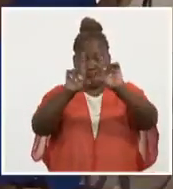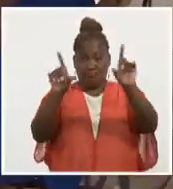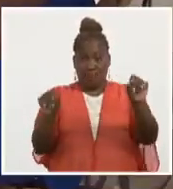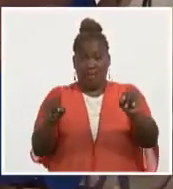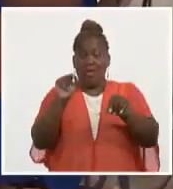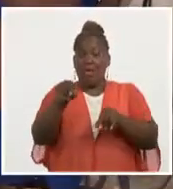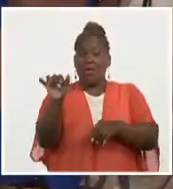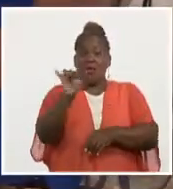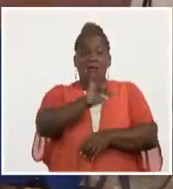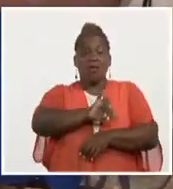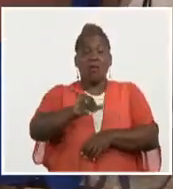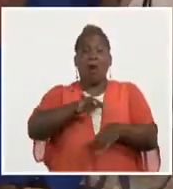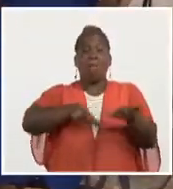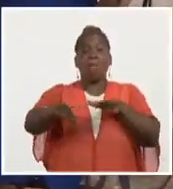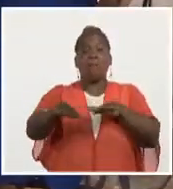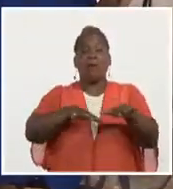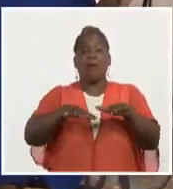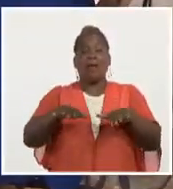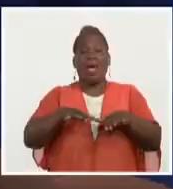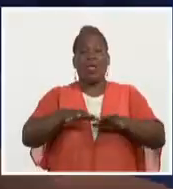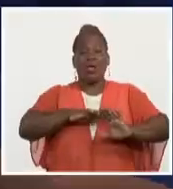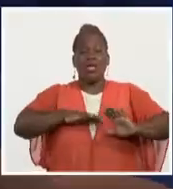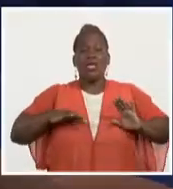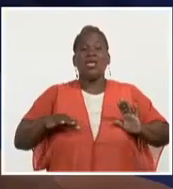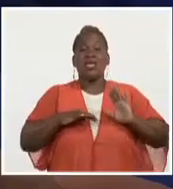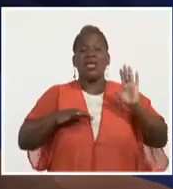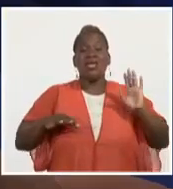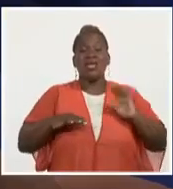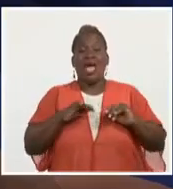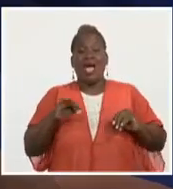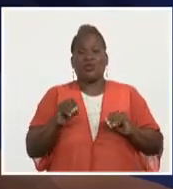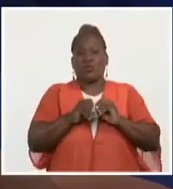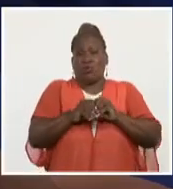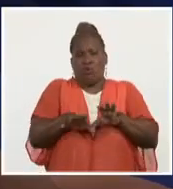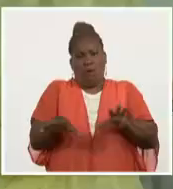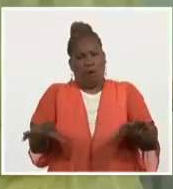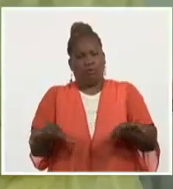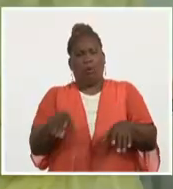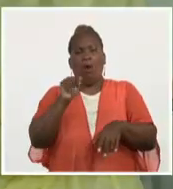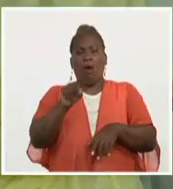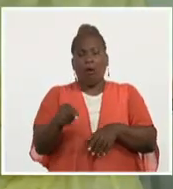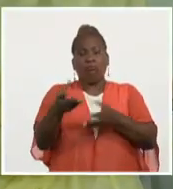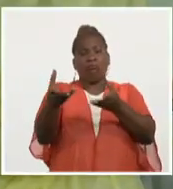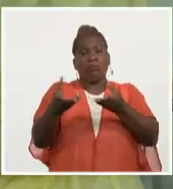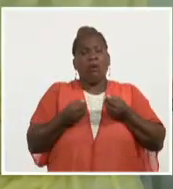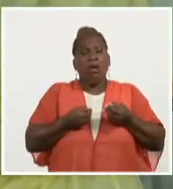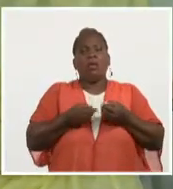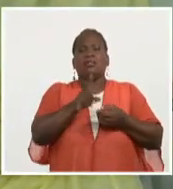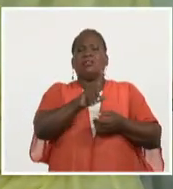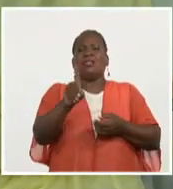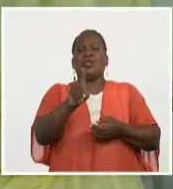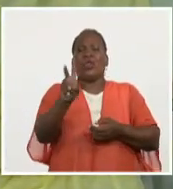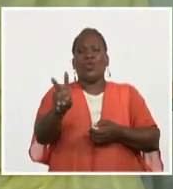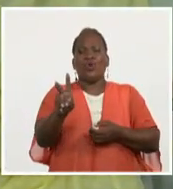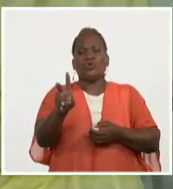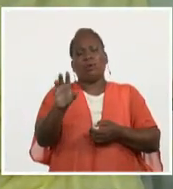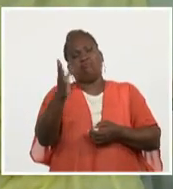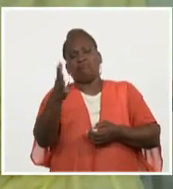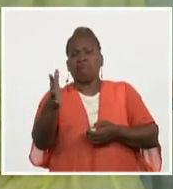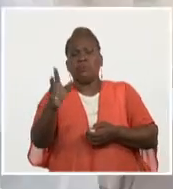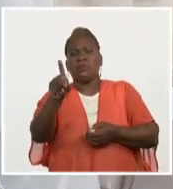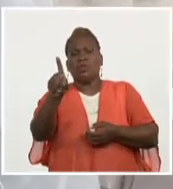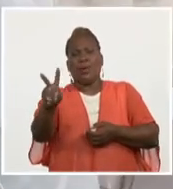sentido está diseñado el gimnasio biosaludable, que debe recibir un promedio de 112 a 120